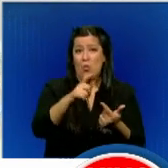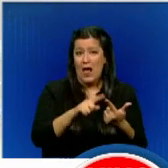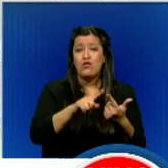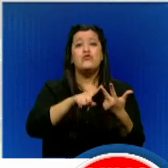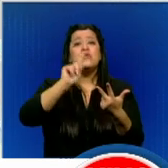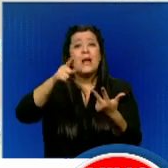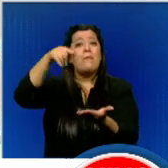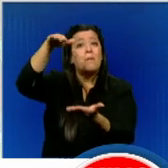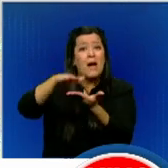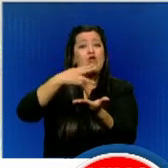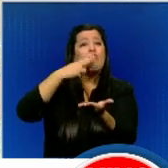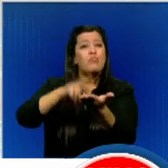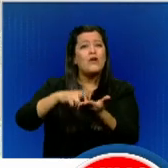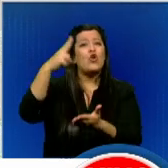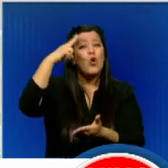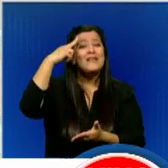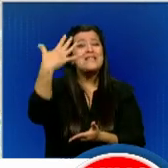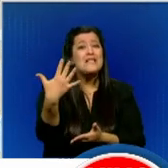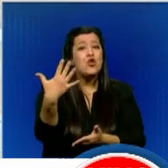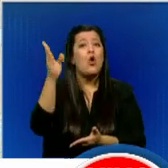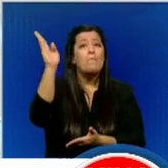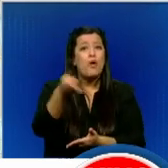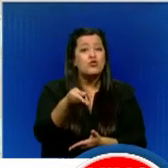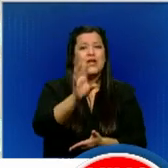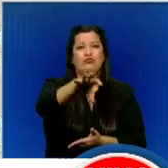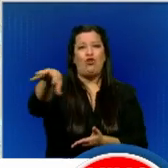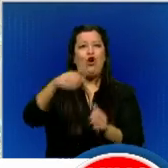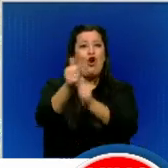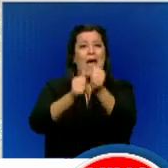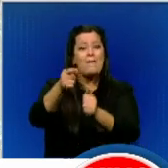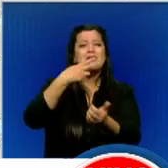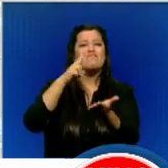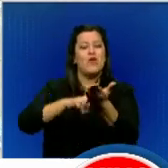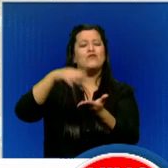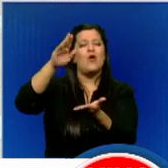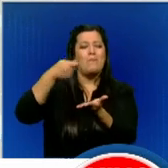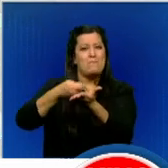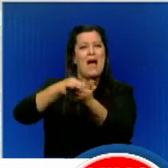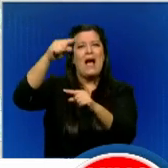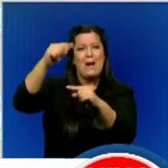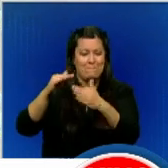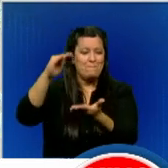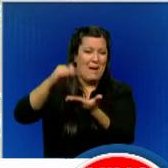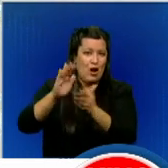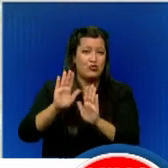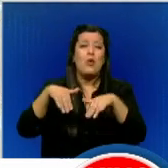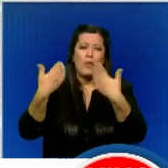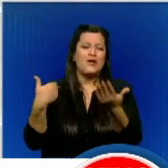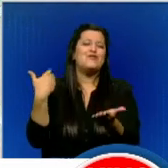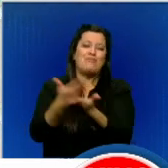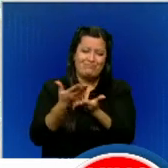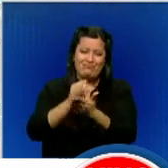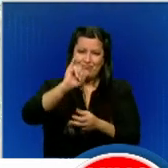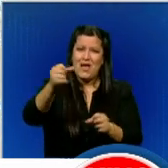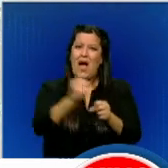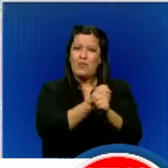carga impositiva al 95 por ciento de las empresas argentinas por eso es que proponemos la aprobación